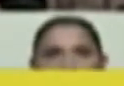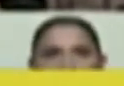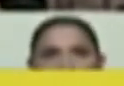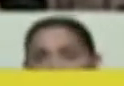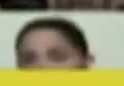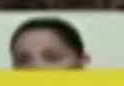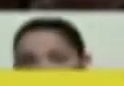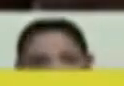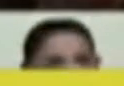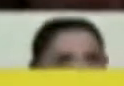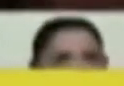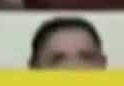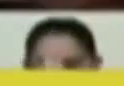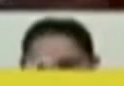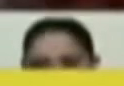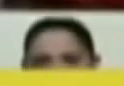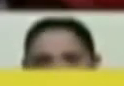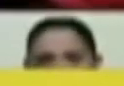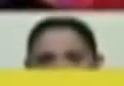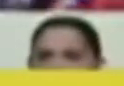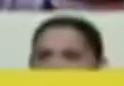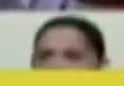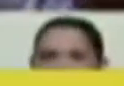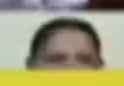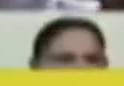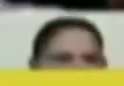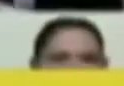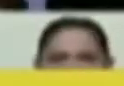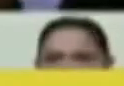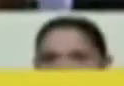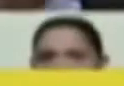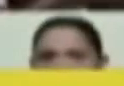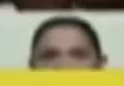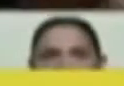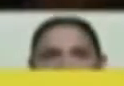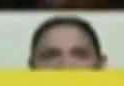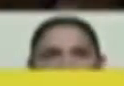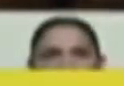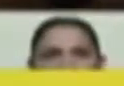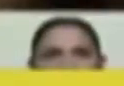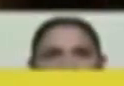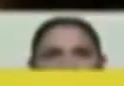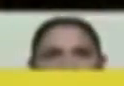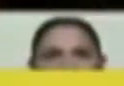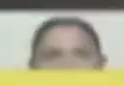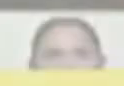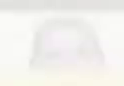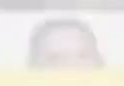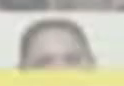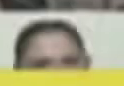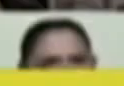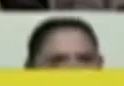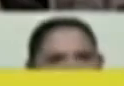con el gobierno de Donald Trump. Mientras que Rusia, México, Cuba, Uruguay, Bolivia, Nicaragua y El Salvador reconocen al gobierno de